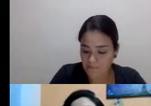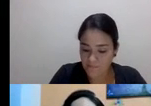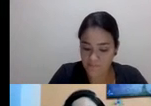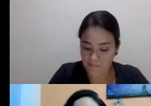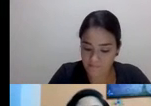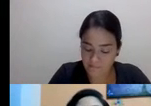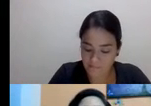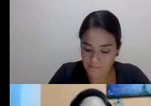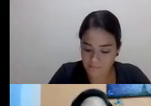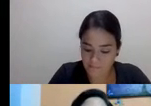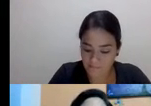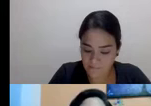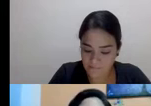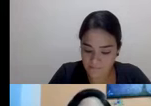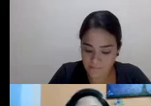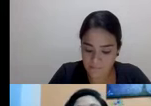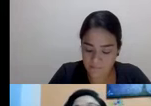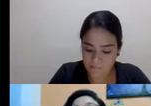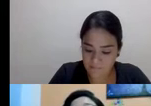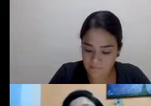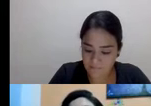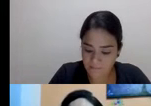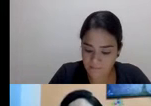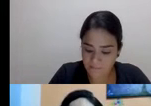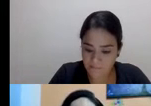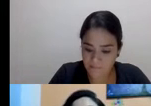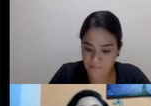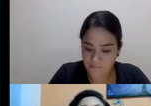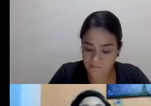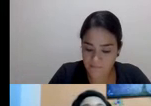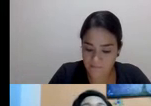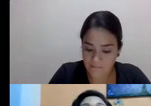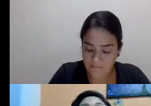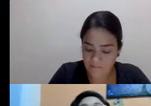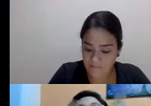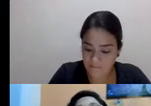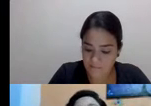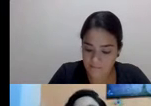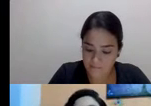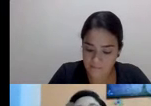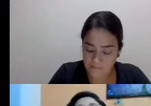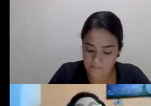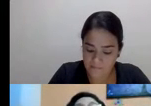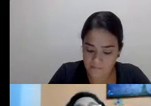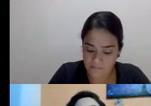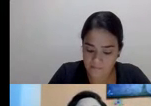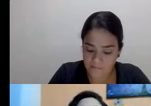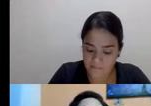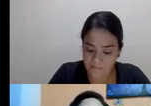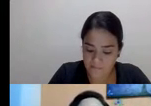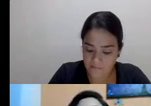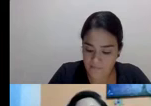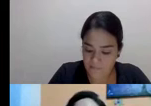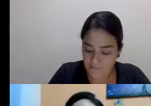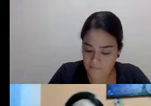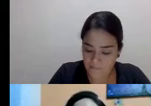dure unos 3 meses, por cuestiones tiempo. Si supiéramos que tenemos el tiempo como para trabajar, así sea de